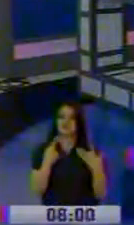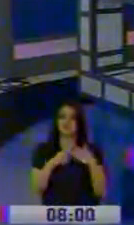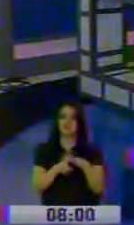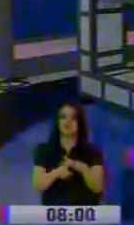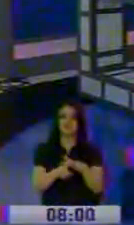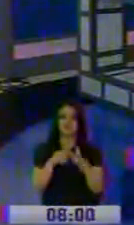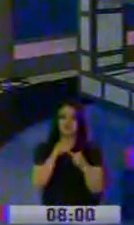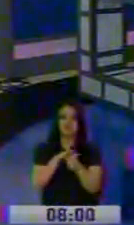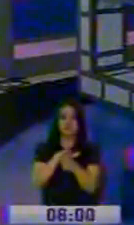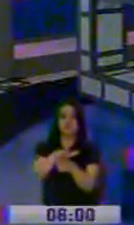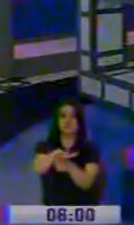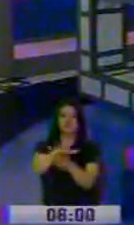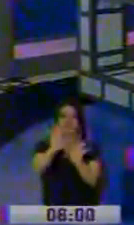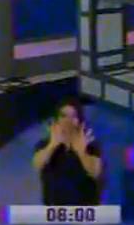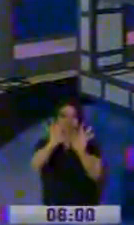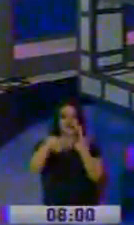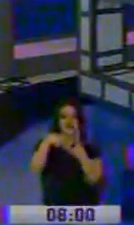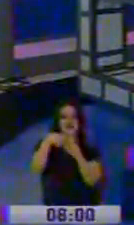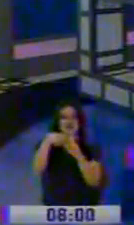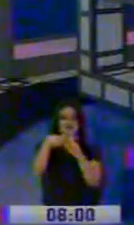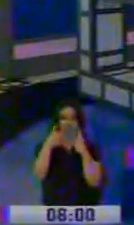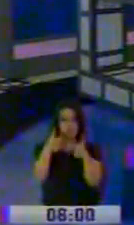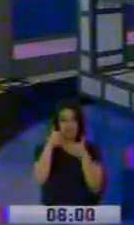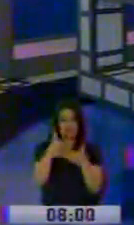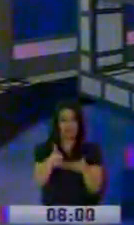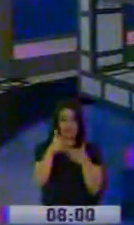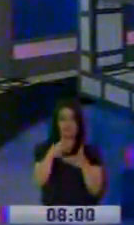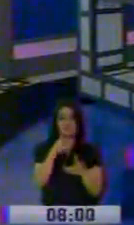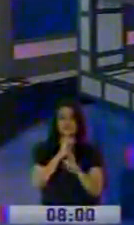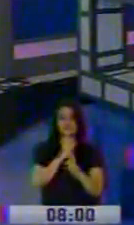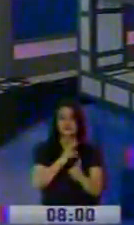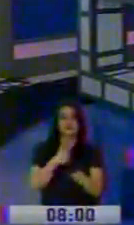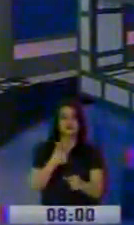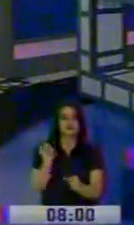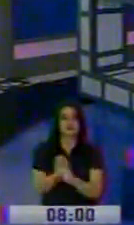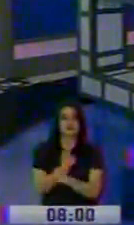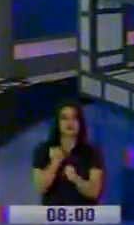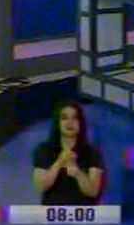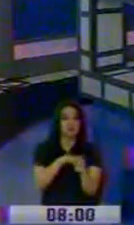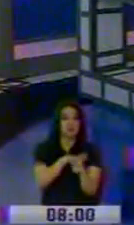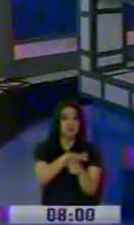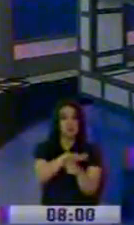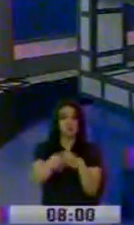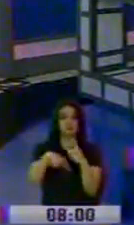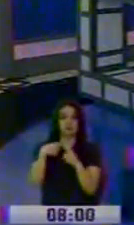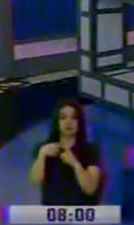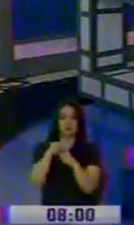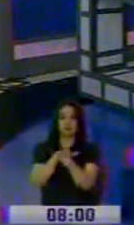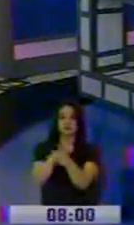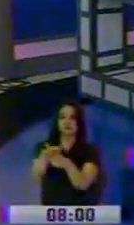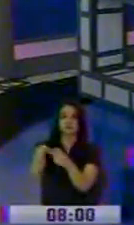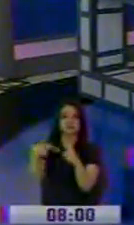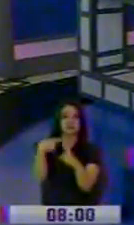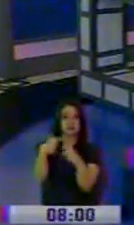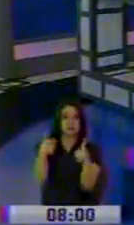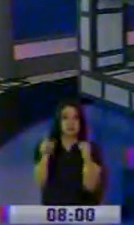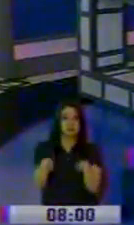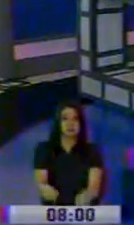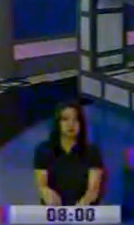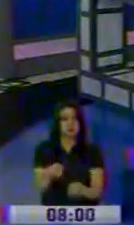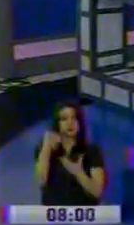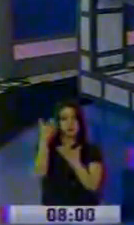su beneficio. Ese es el resultado de nuestro trabajo, la influencia positiva. Así que, mi querida Ali,